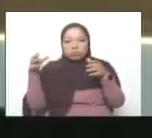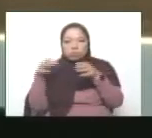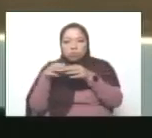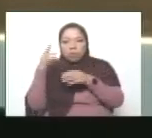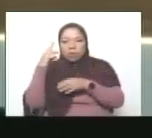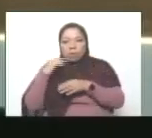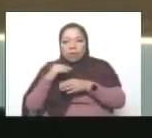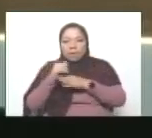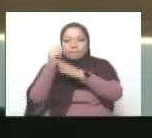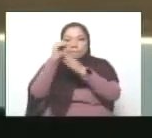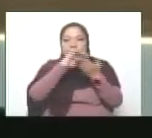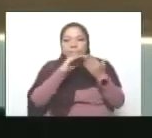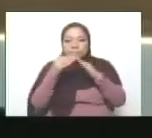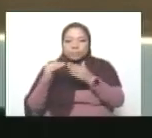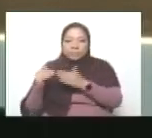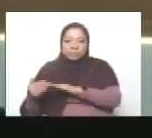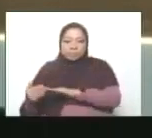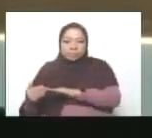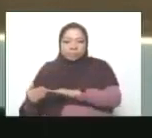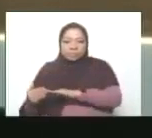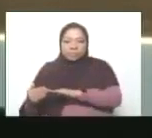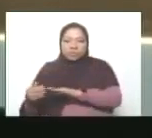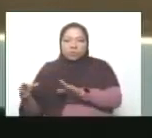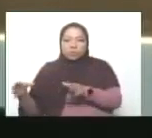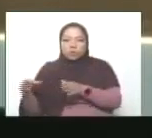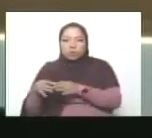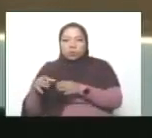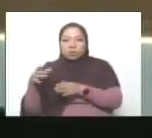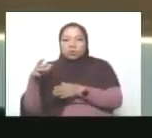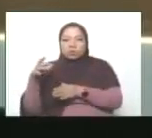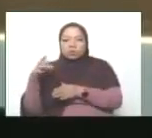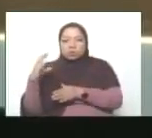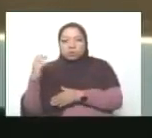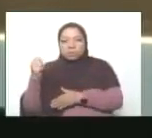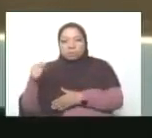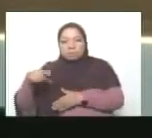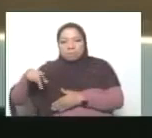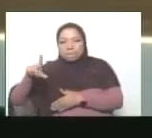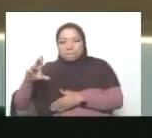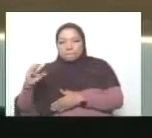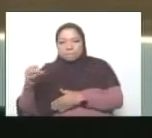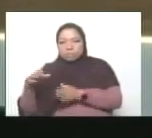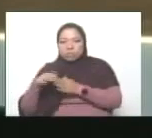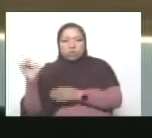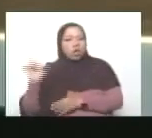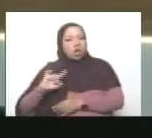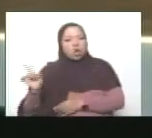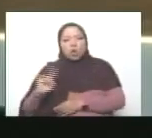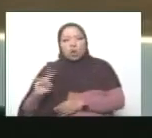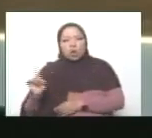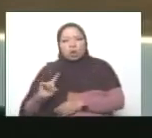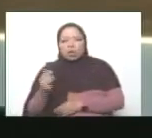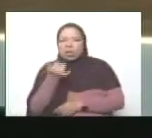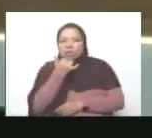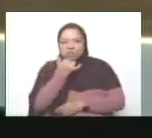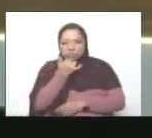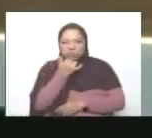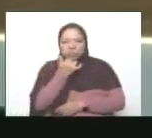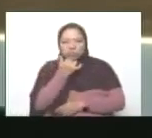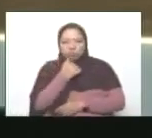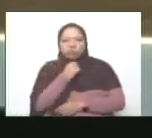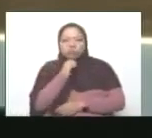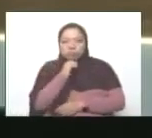Coleo, perteneciente a la VCH Pablo Herrera Camping. No, presidente, allí hay un